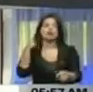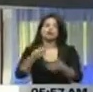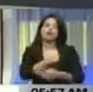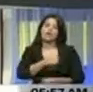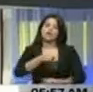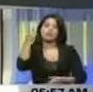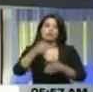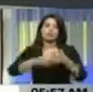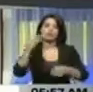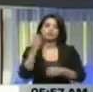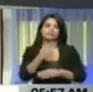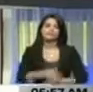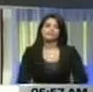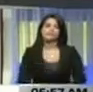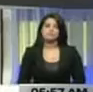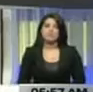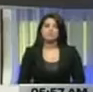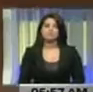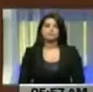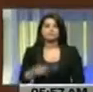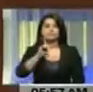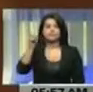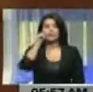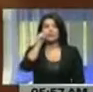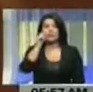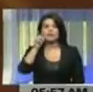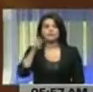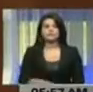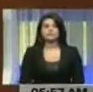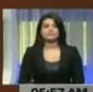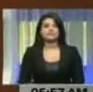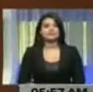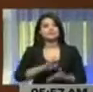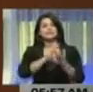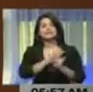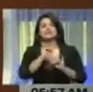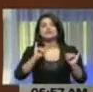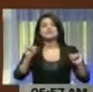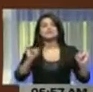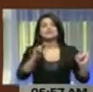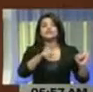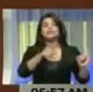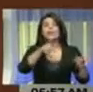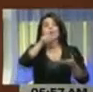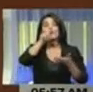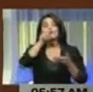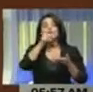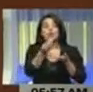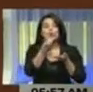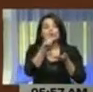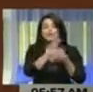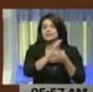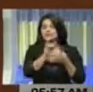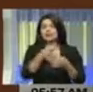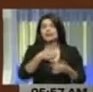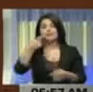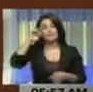multado. Vamos a ver qué nos dice. Jonathan Pérez. Se les acabó el pan de apiquito. Ya no podrán